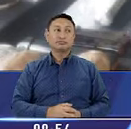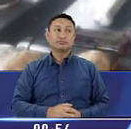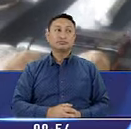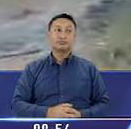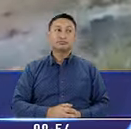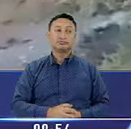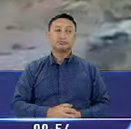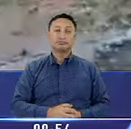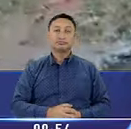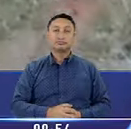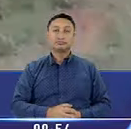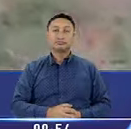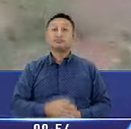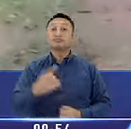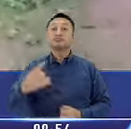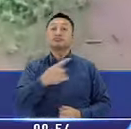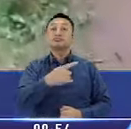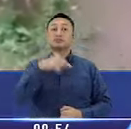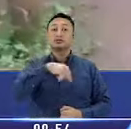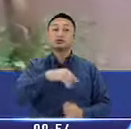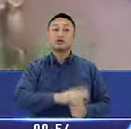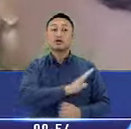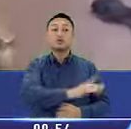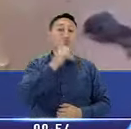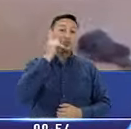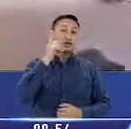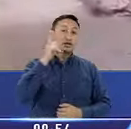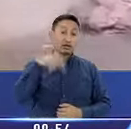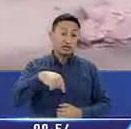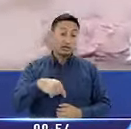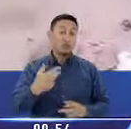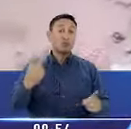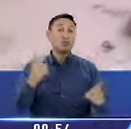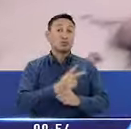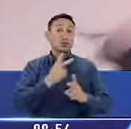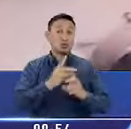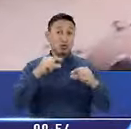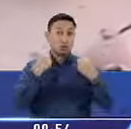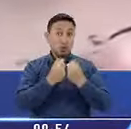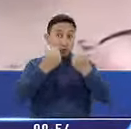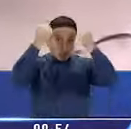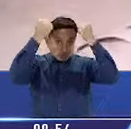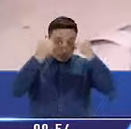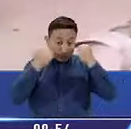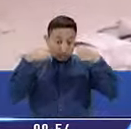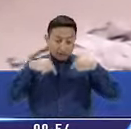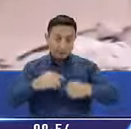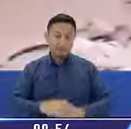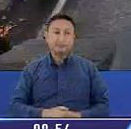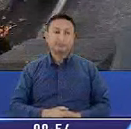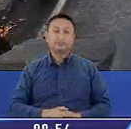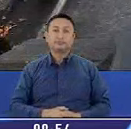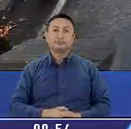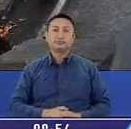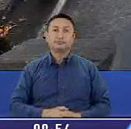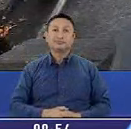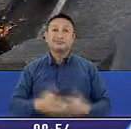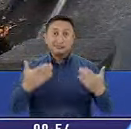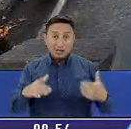Pella, quien era considerado uno de los líderes de una peligrosa agrupación terrorista que opera en el país. Tras